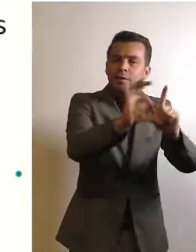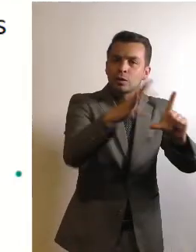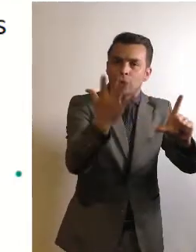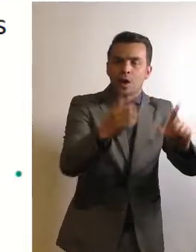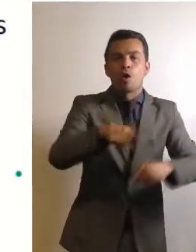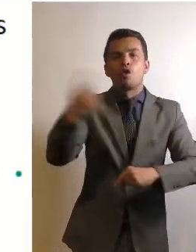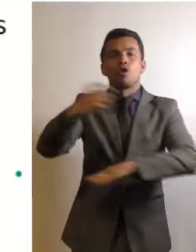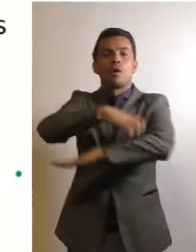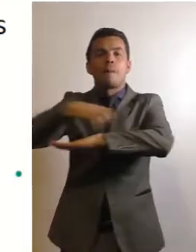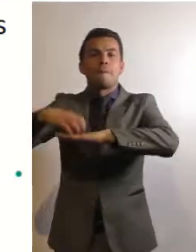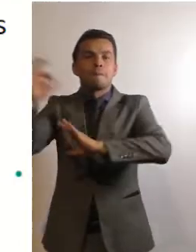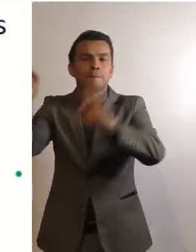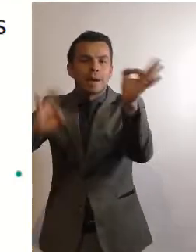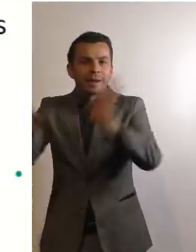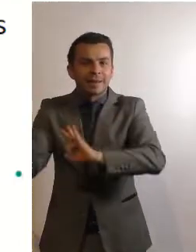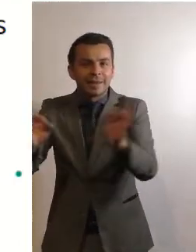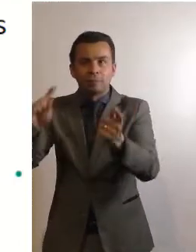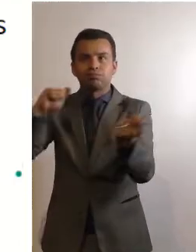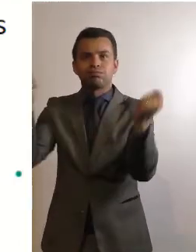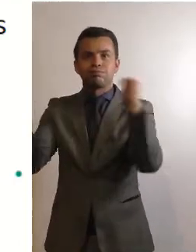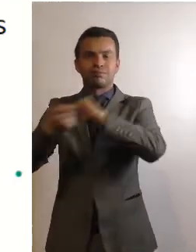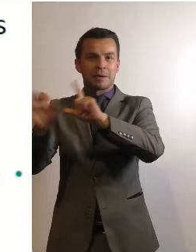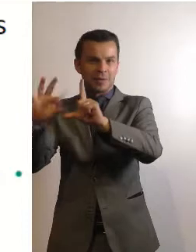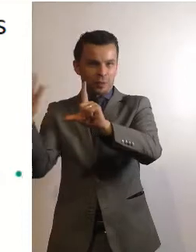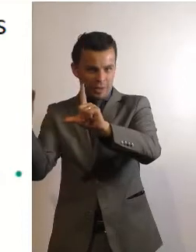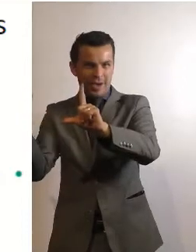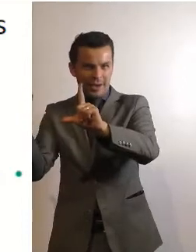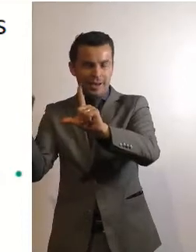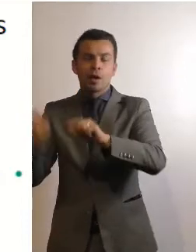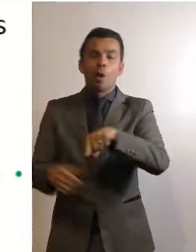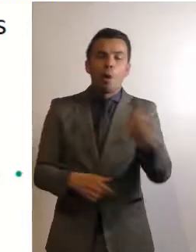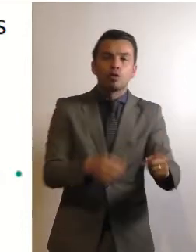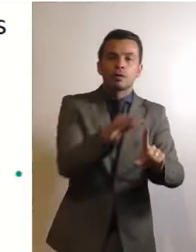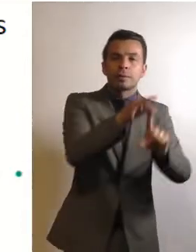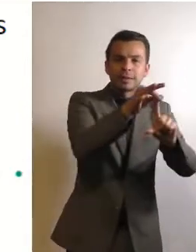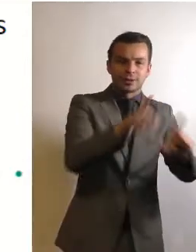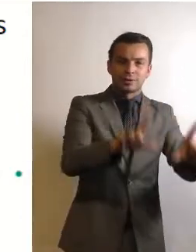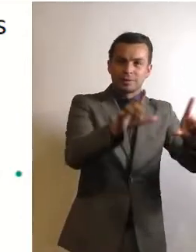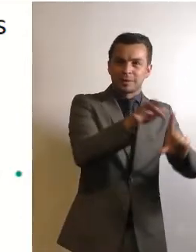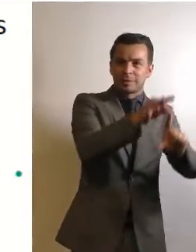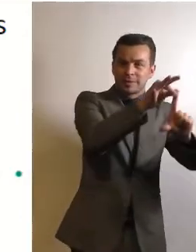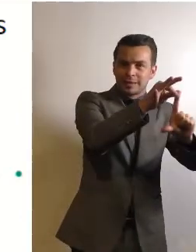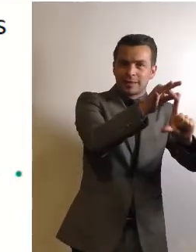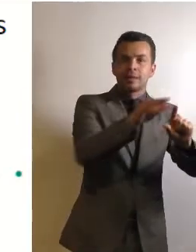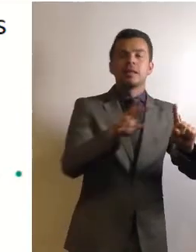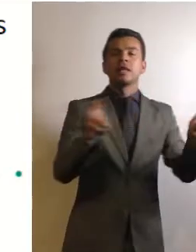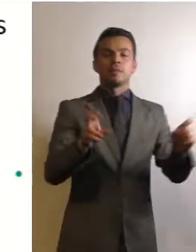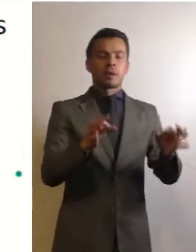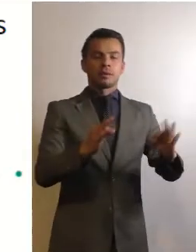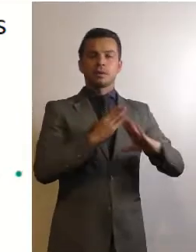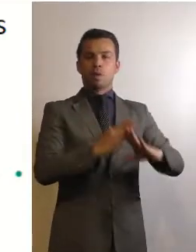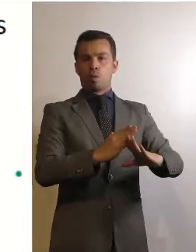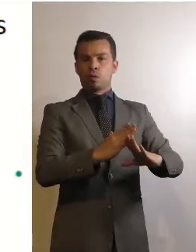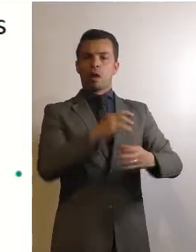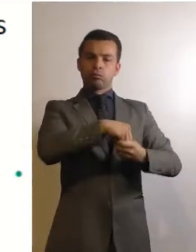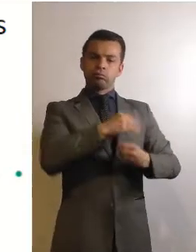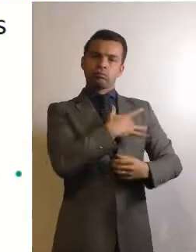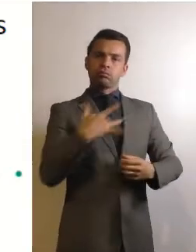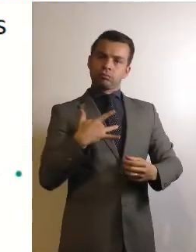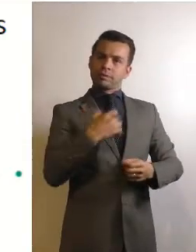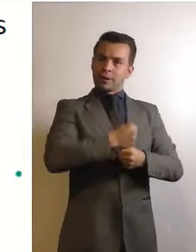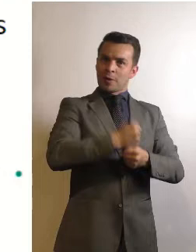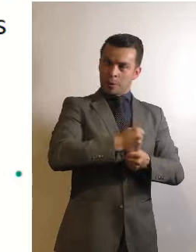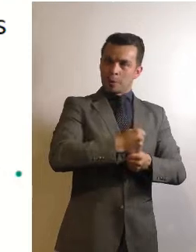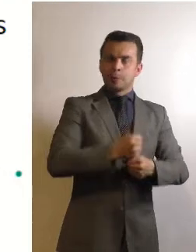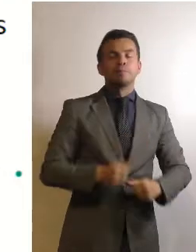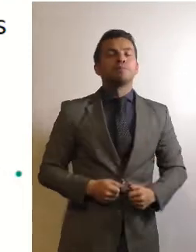transformación digital virtual. Y la especialización en seguridad y salud en el trabajo. Y